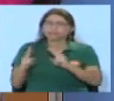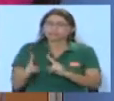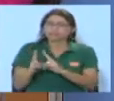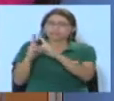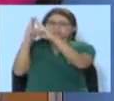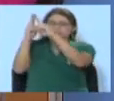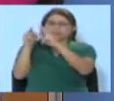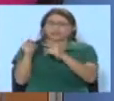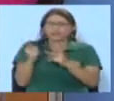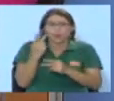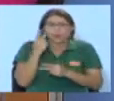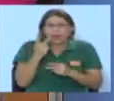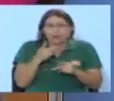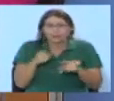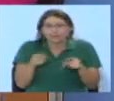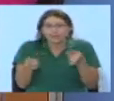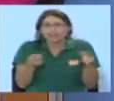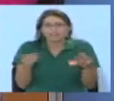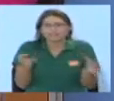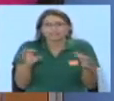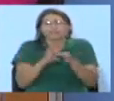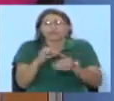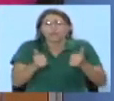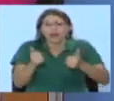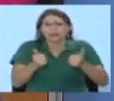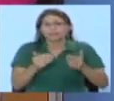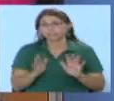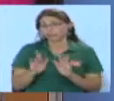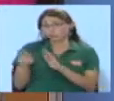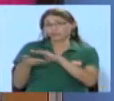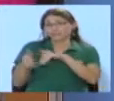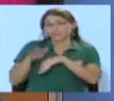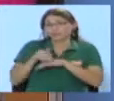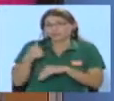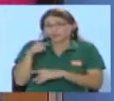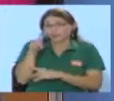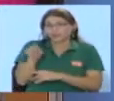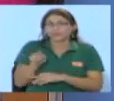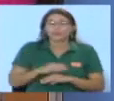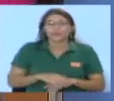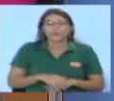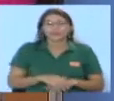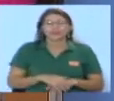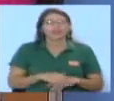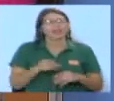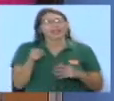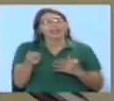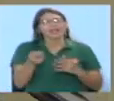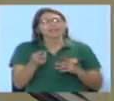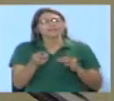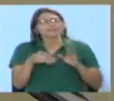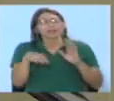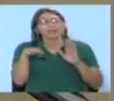¿Usted es el experto? Antenas. Ya le pregunto. Ya para ir terminando, ¿cuáles serían entonces estas políticas,